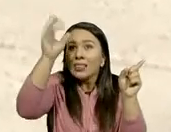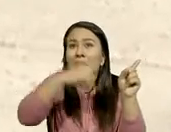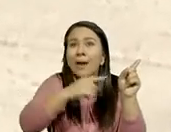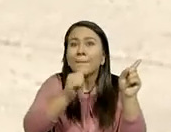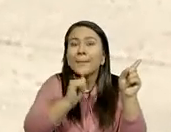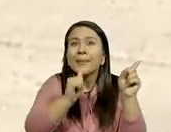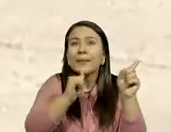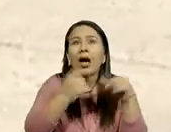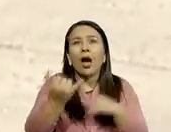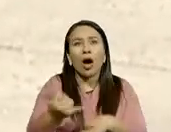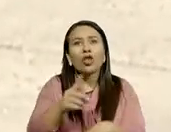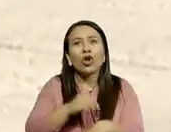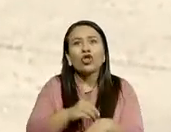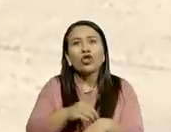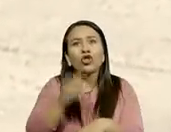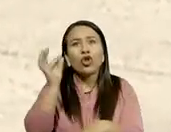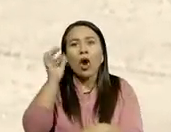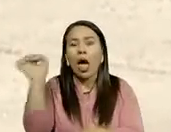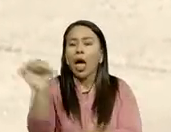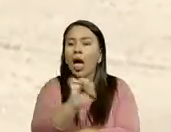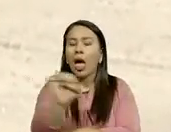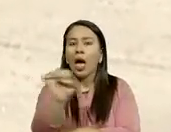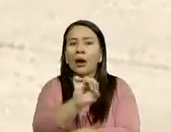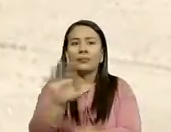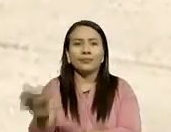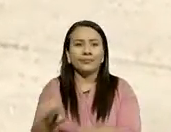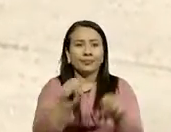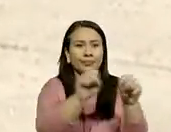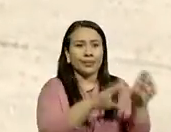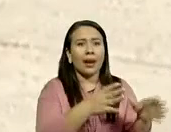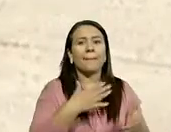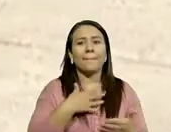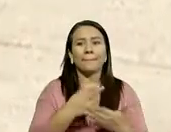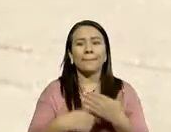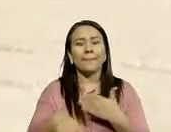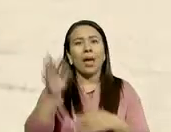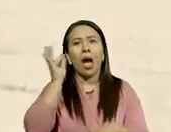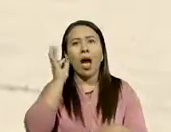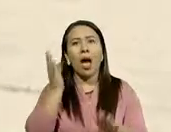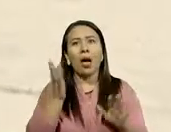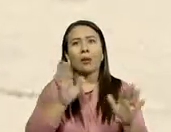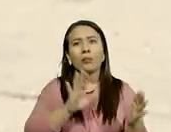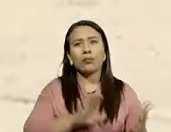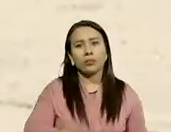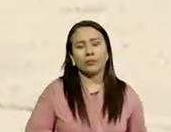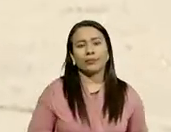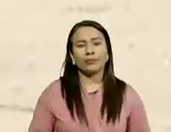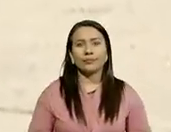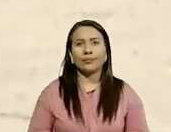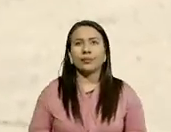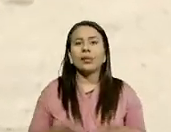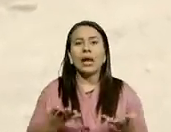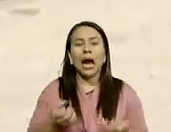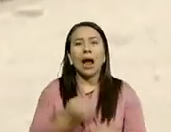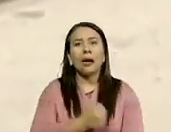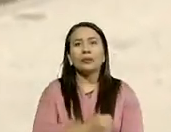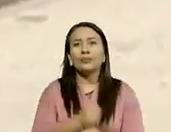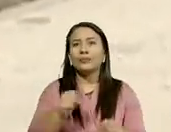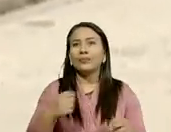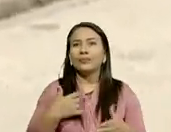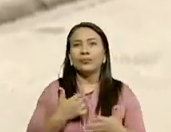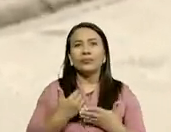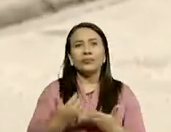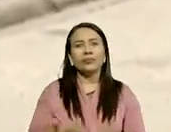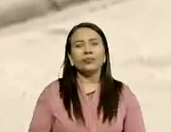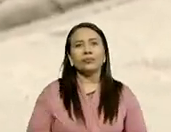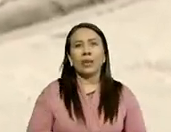carro, la doctora misma me sacó en su propio carro para poderla sacar, pero ya mi hija ya está en un estado crítico. En el hospital trataron de ayudarme, me hicieron todo lo posible para